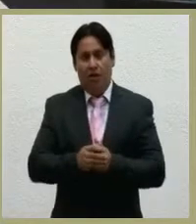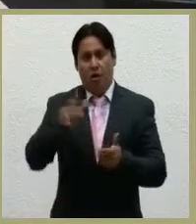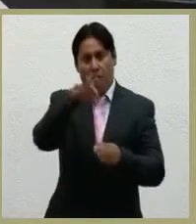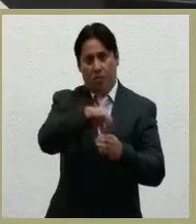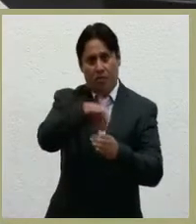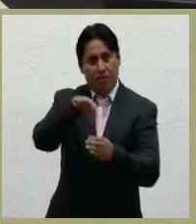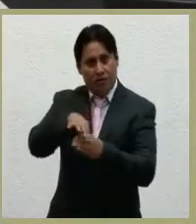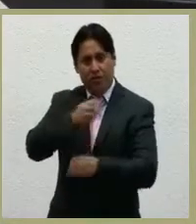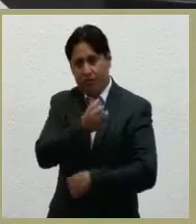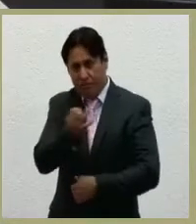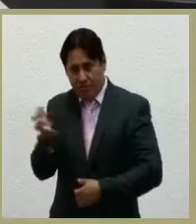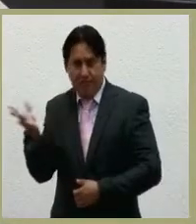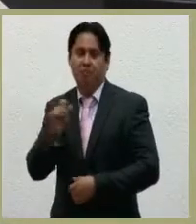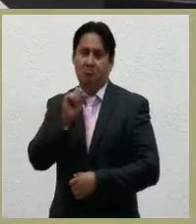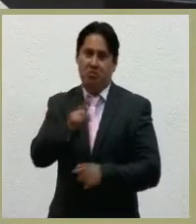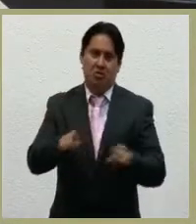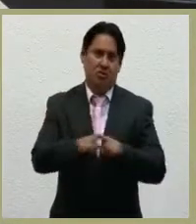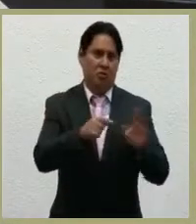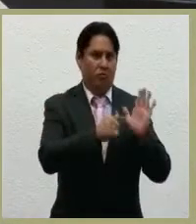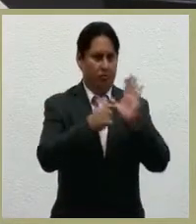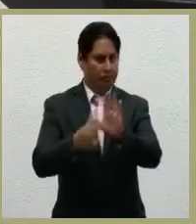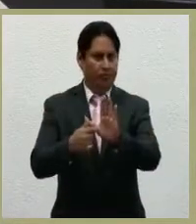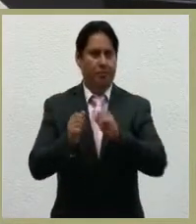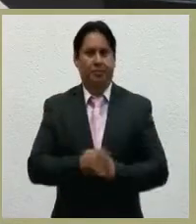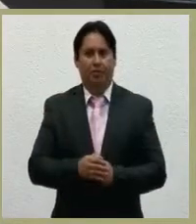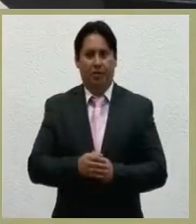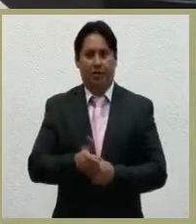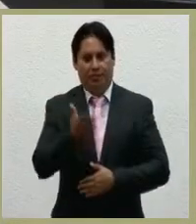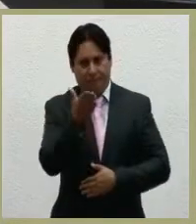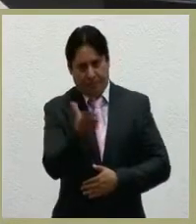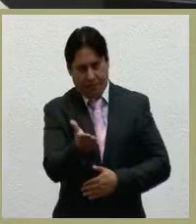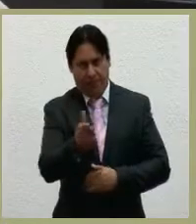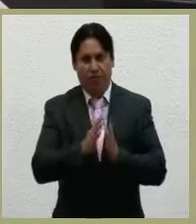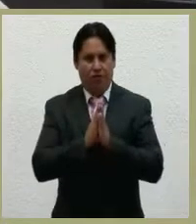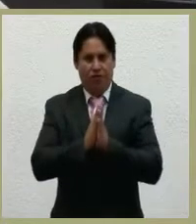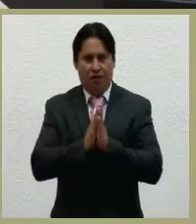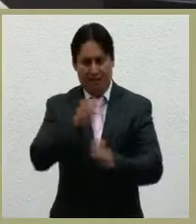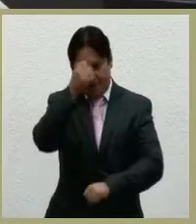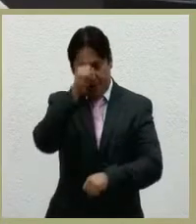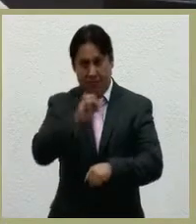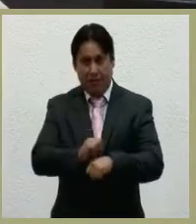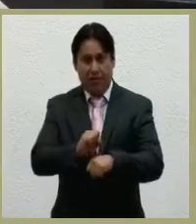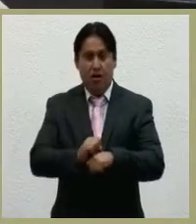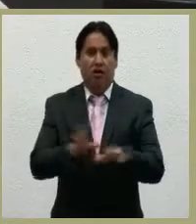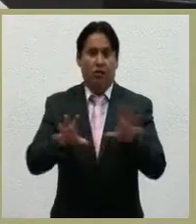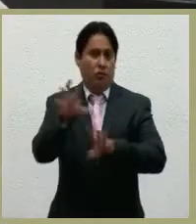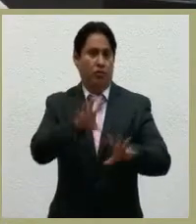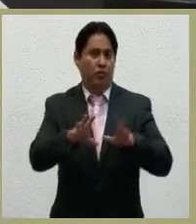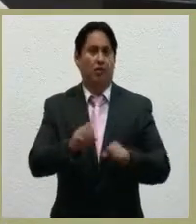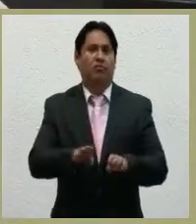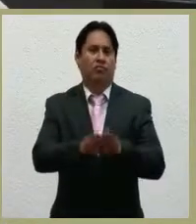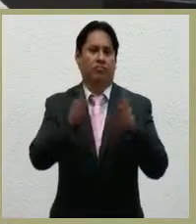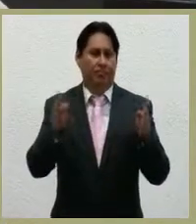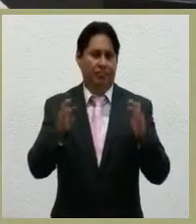votación nominal el dictamen presentado. Por lo que solicito a la Secretaría de Servicios Parlamentarios abra el